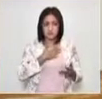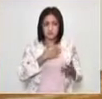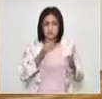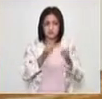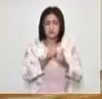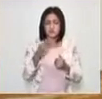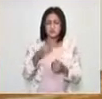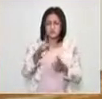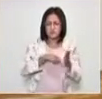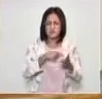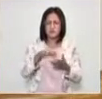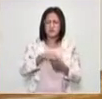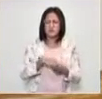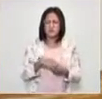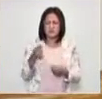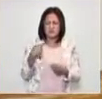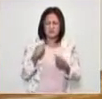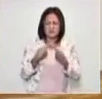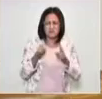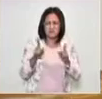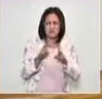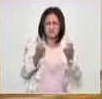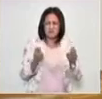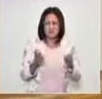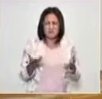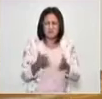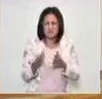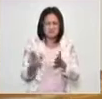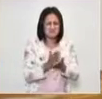la revocación de mandato?